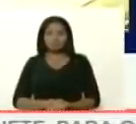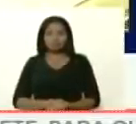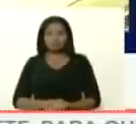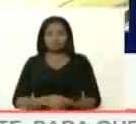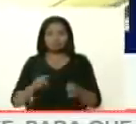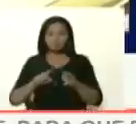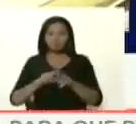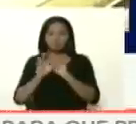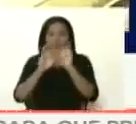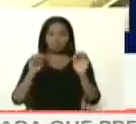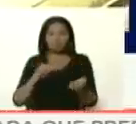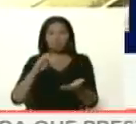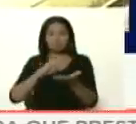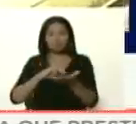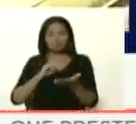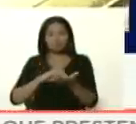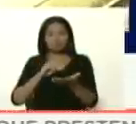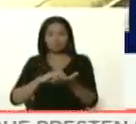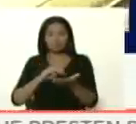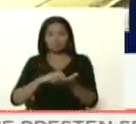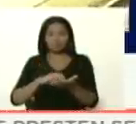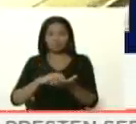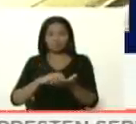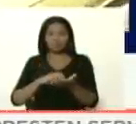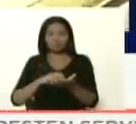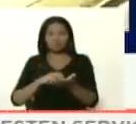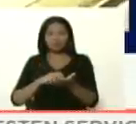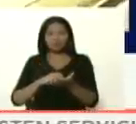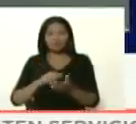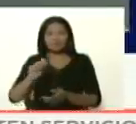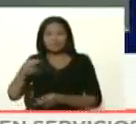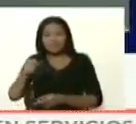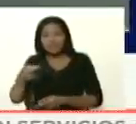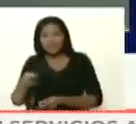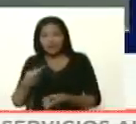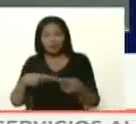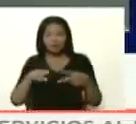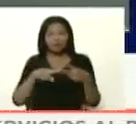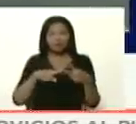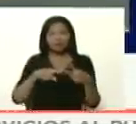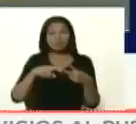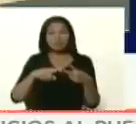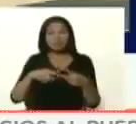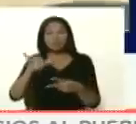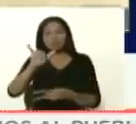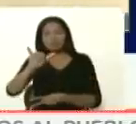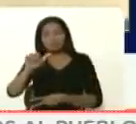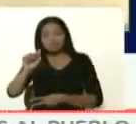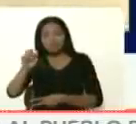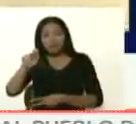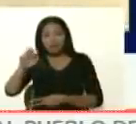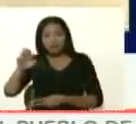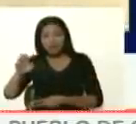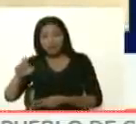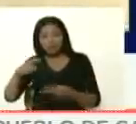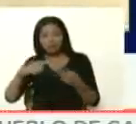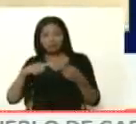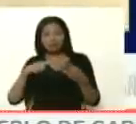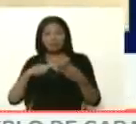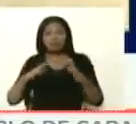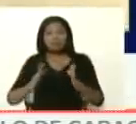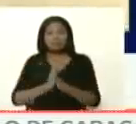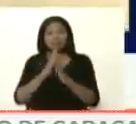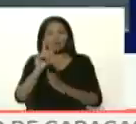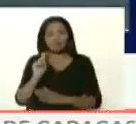Igualmente en Miranda, la ruta Charallave Norte Yare, la ruta Charallave Norte Santa Teresa del